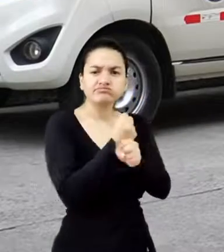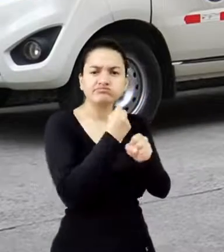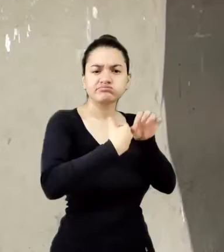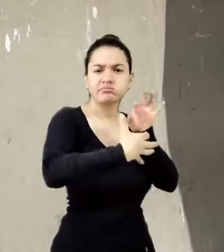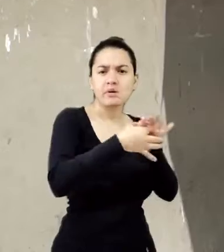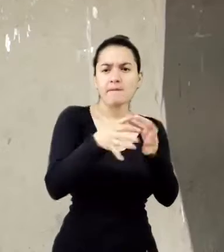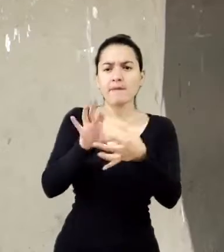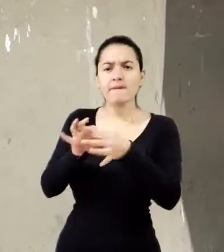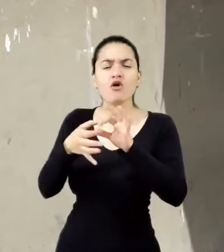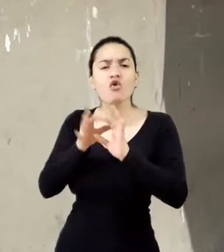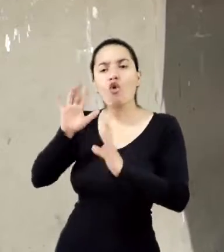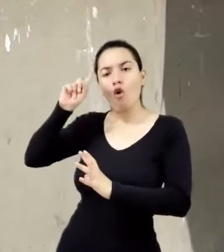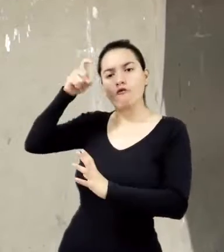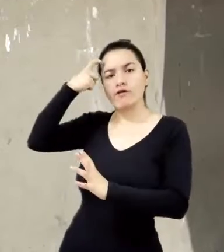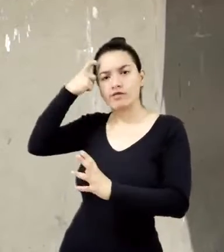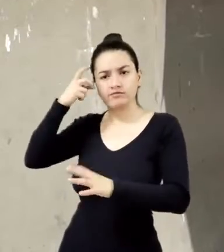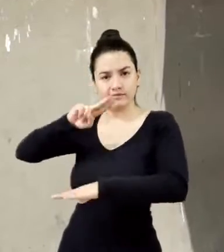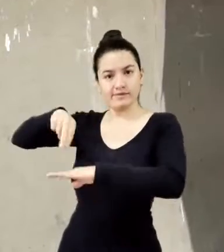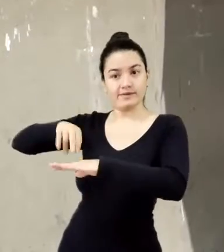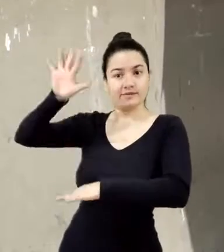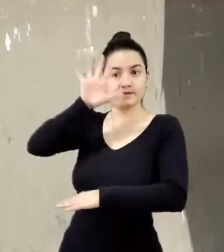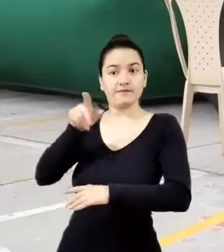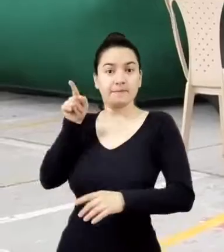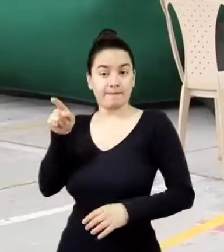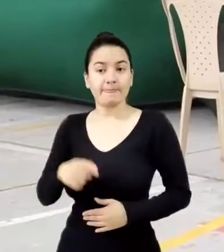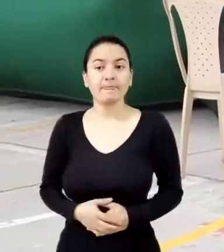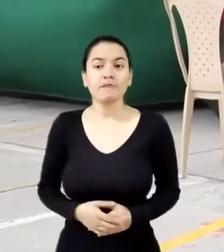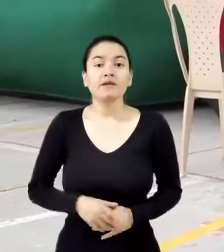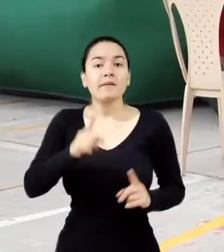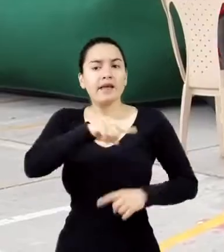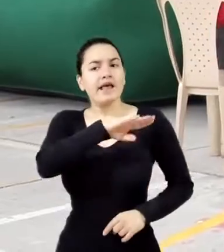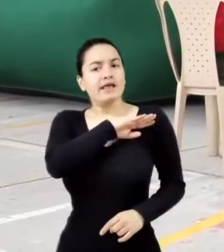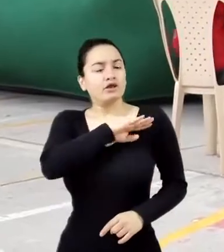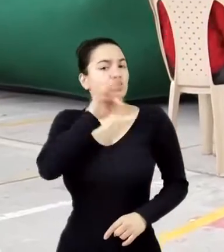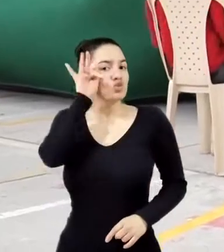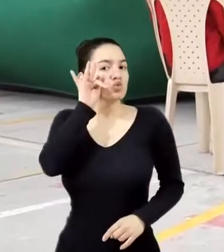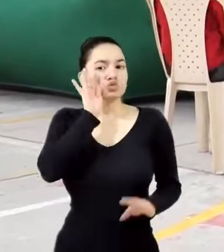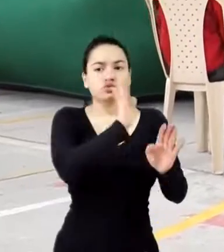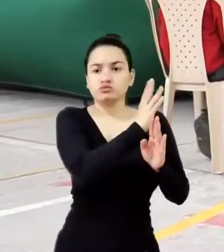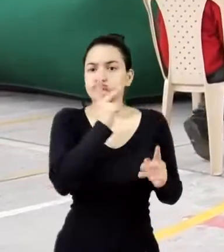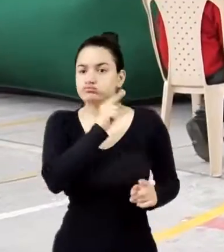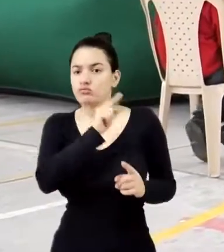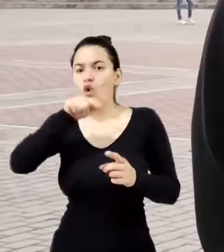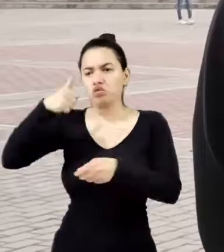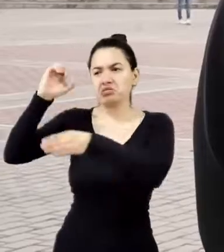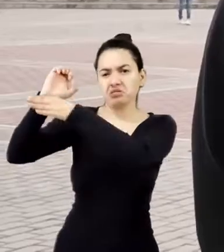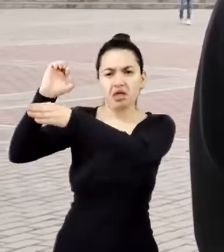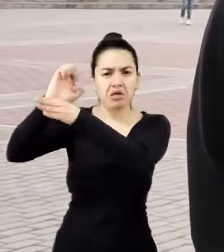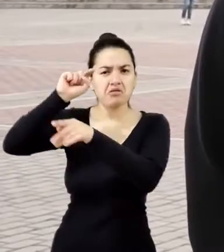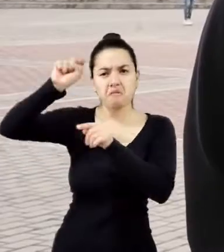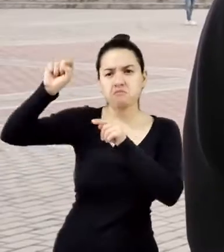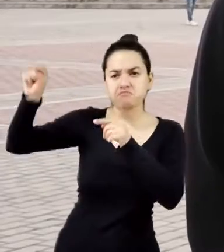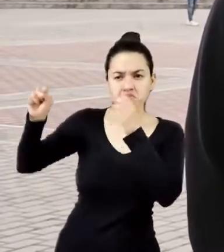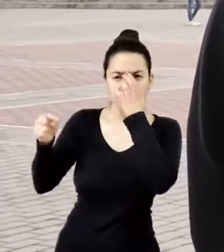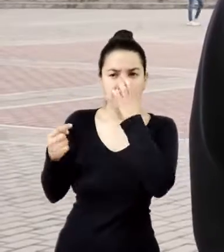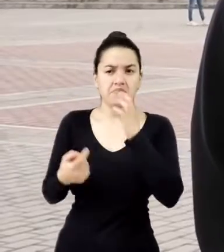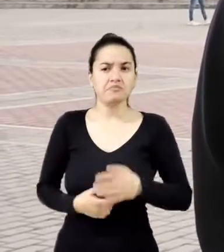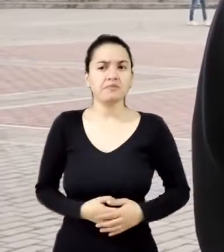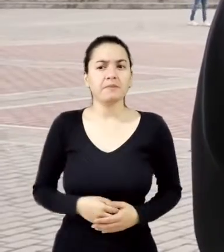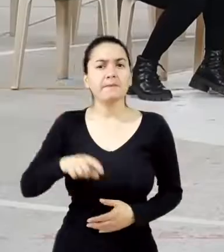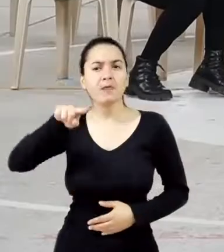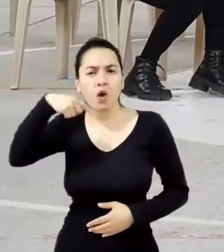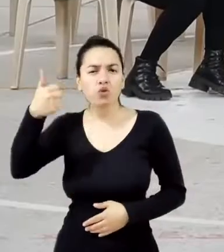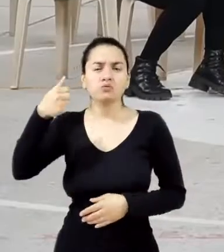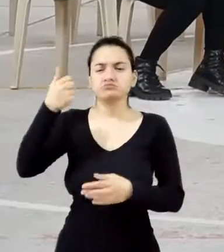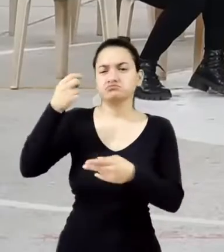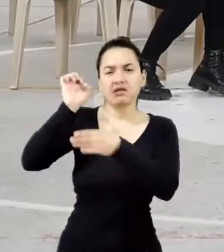jornada fue también una muestra de la capacidad de articulación y coordinación entre la Gobernación de Nariño, la Administración Municipal